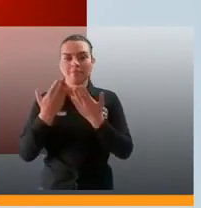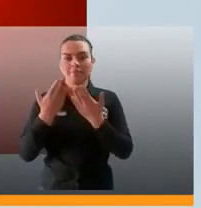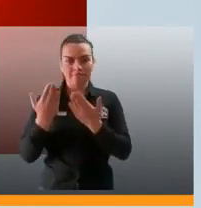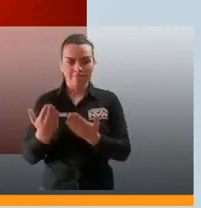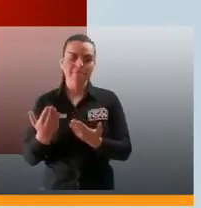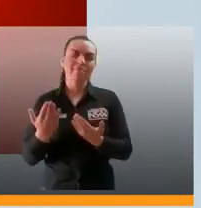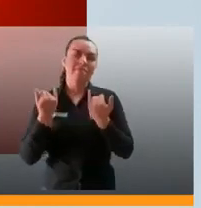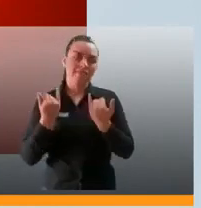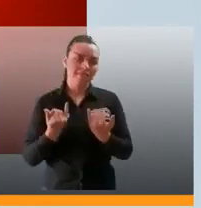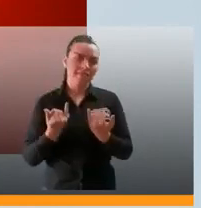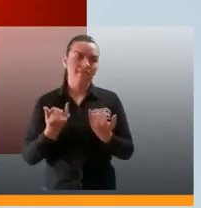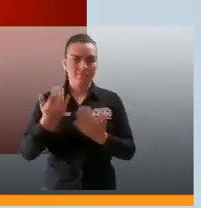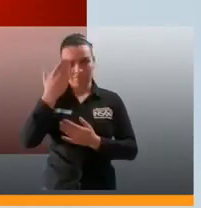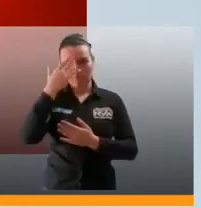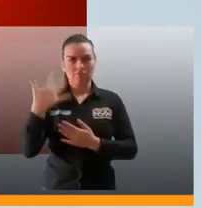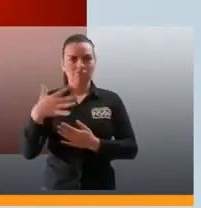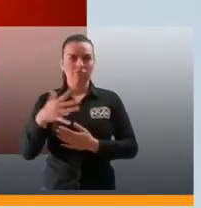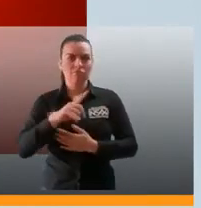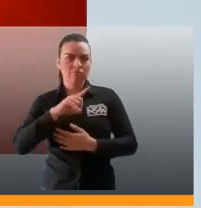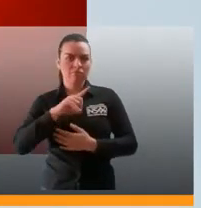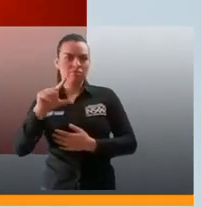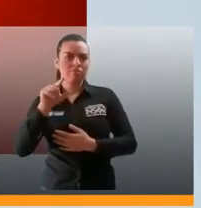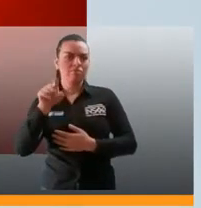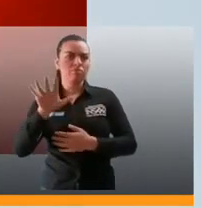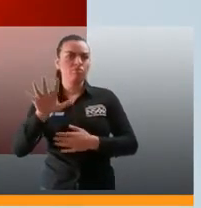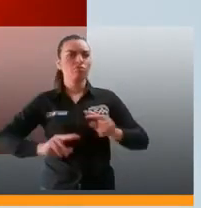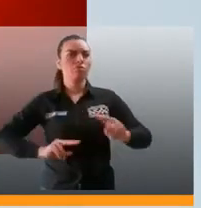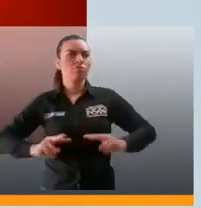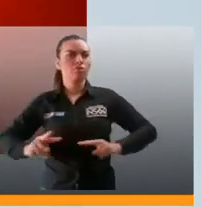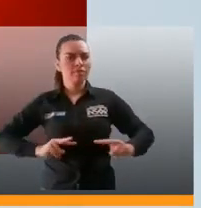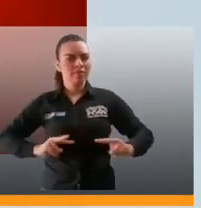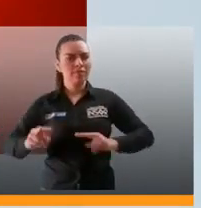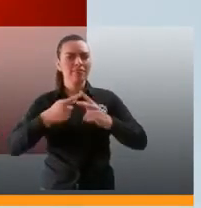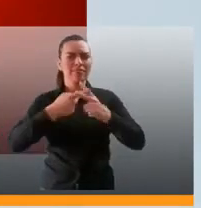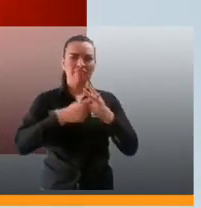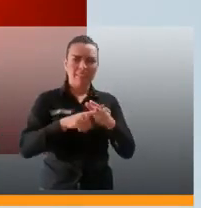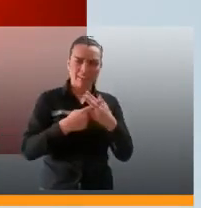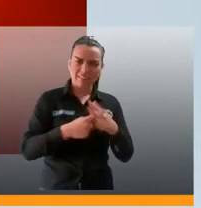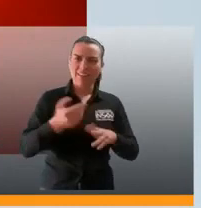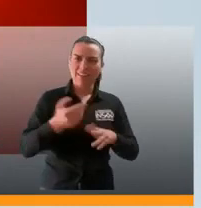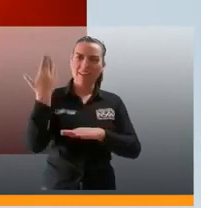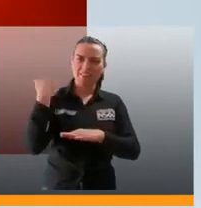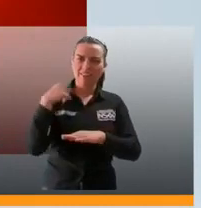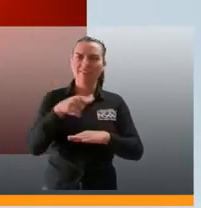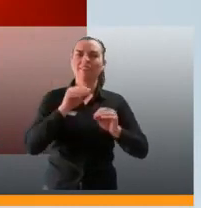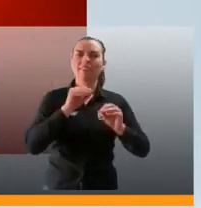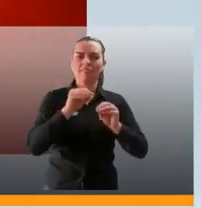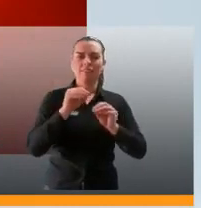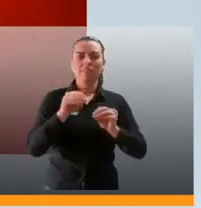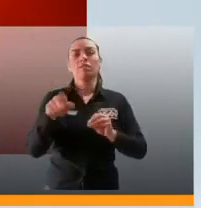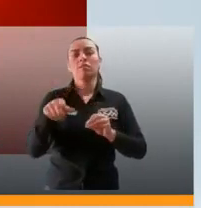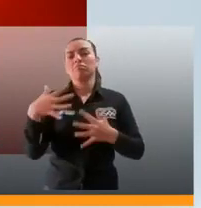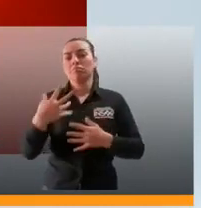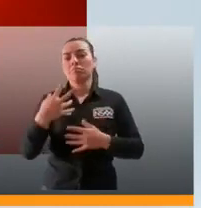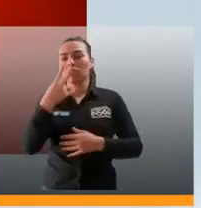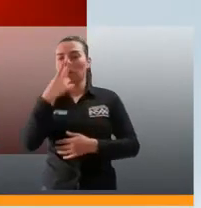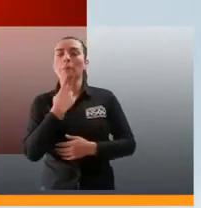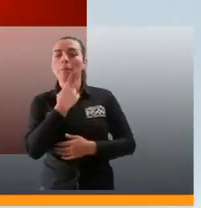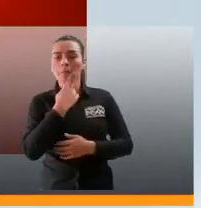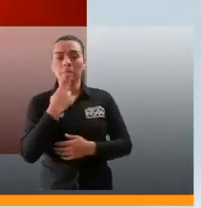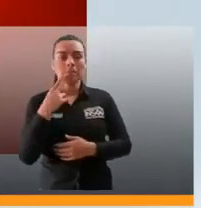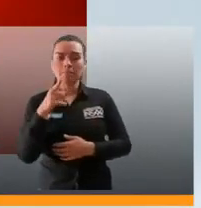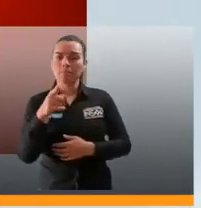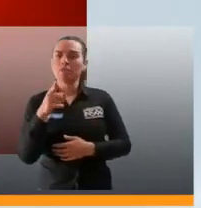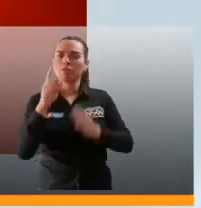reconocer el liderazgo que ella tuvo porque fue la coordinadora de los talleres, tuvo ese compromiso y esa dedicación de estar pendiente